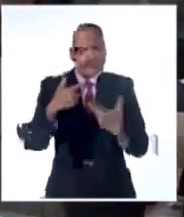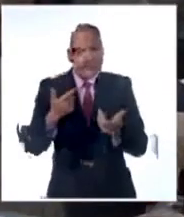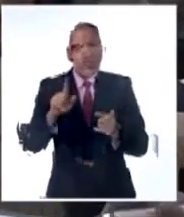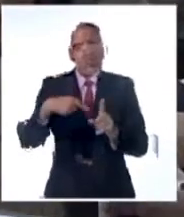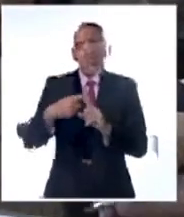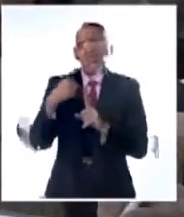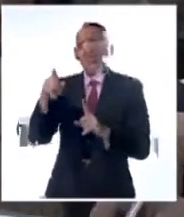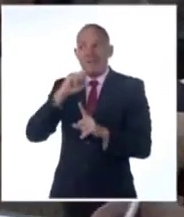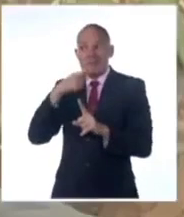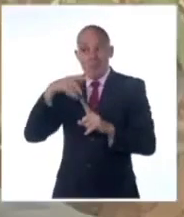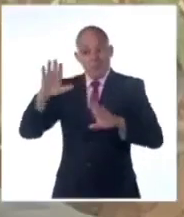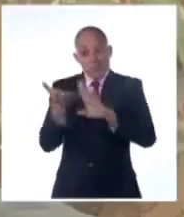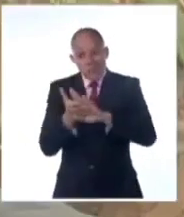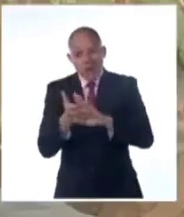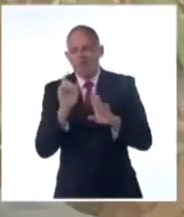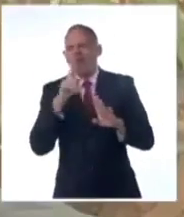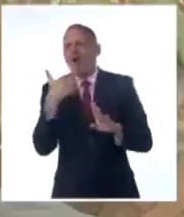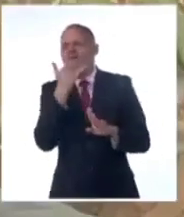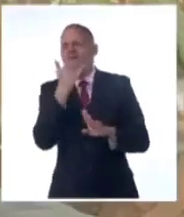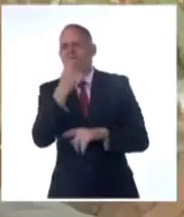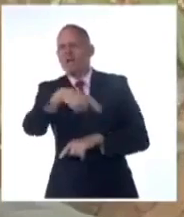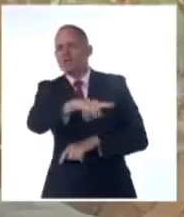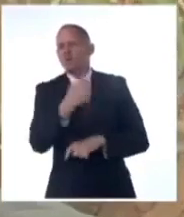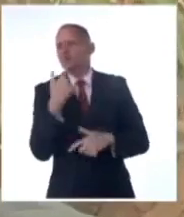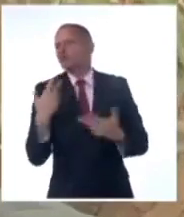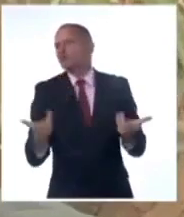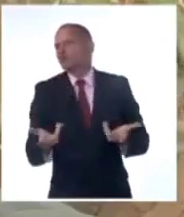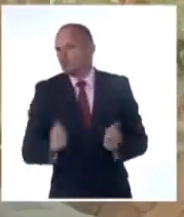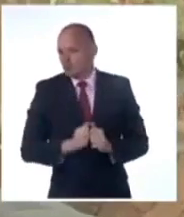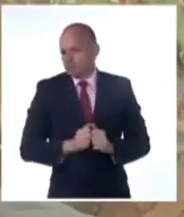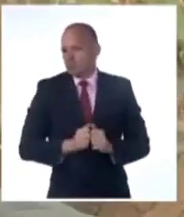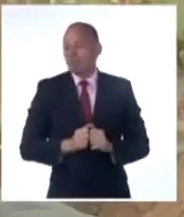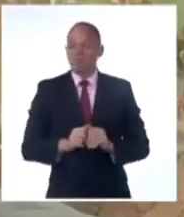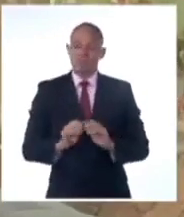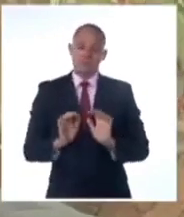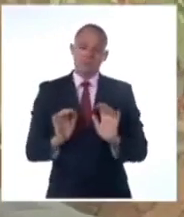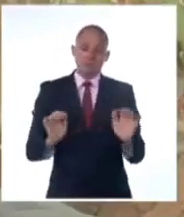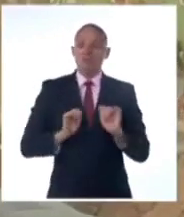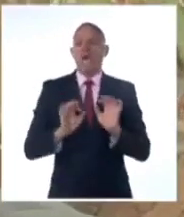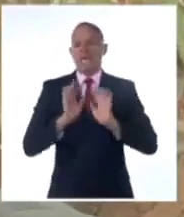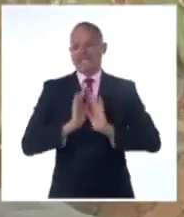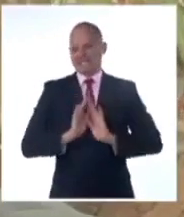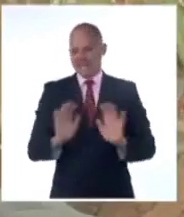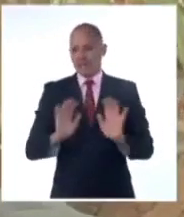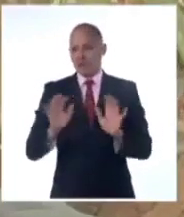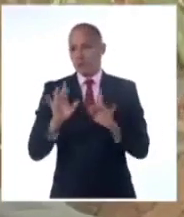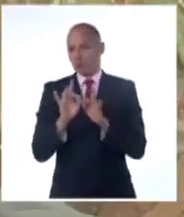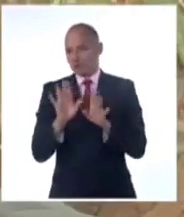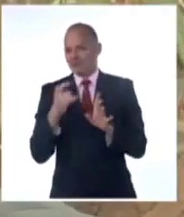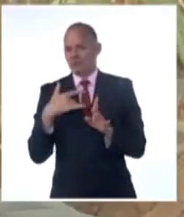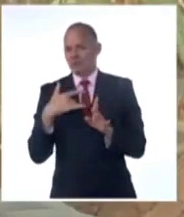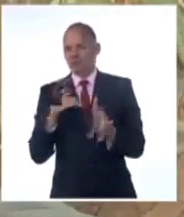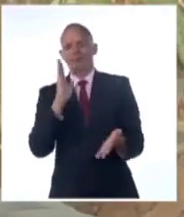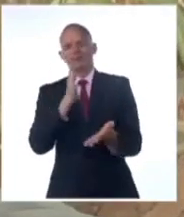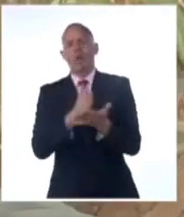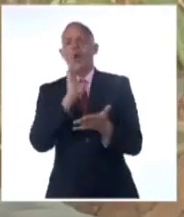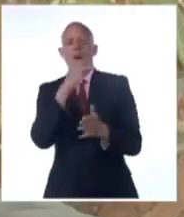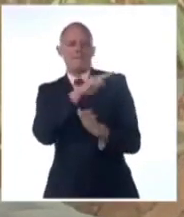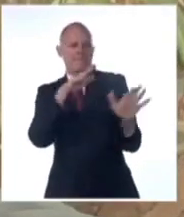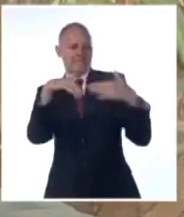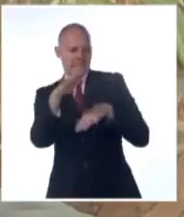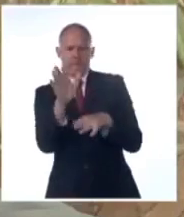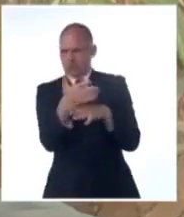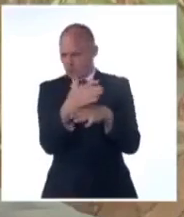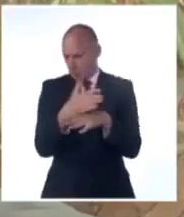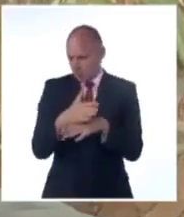repercuten sobre la vida humana. Y por lo tanto me resultó muy importante sostener reuniones con ministerios y miembros de